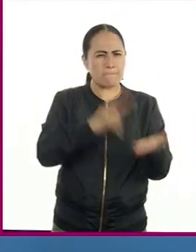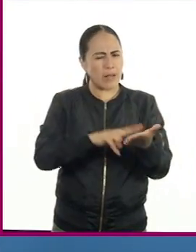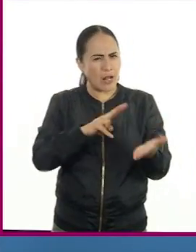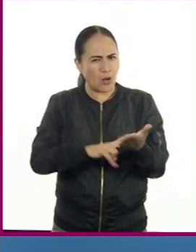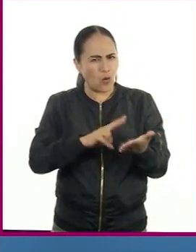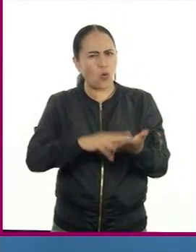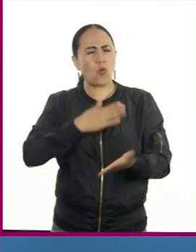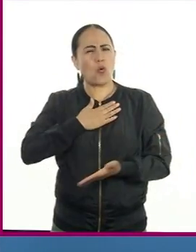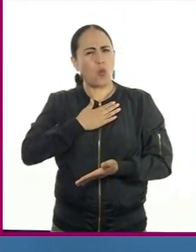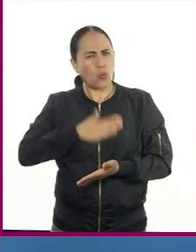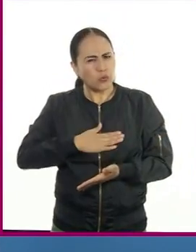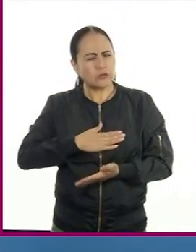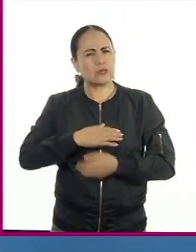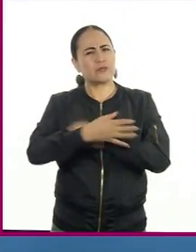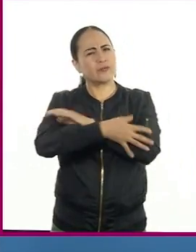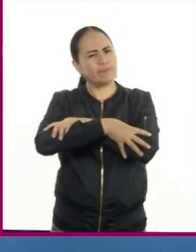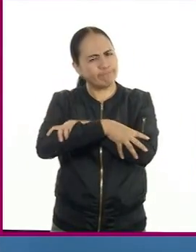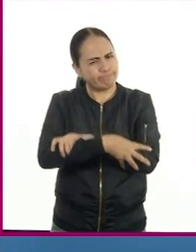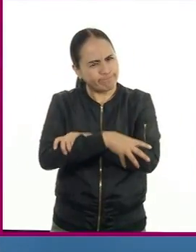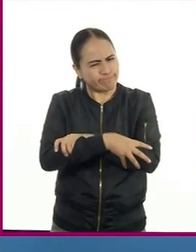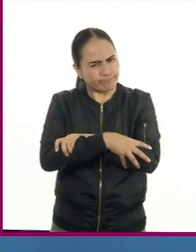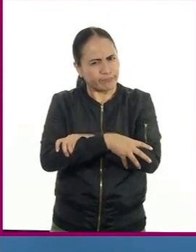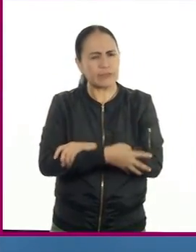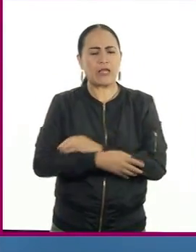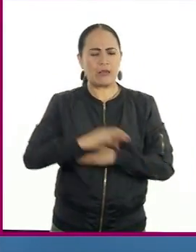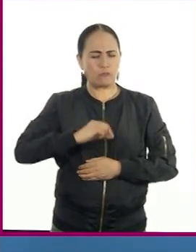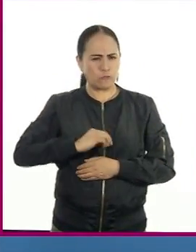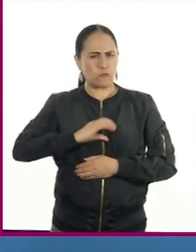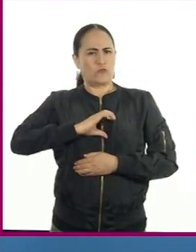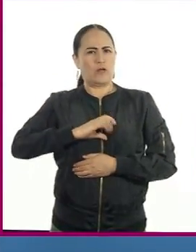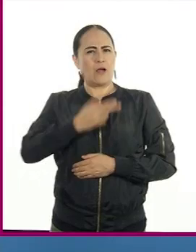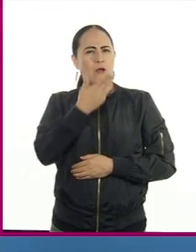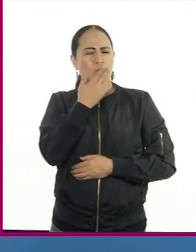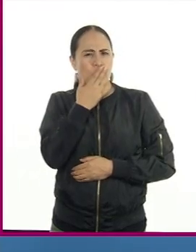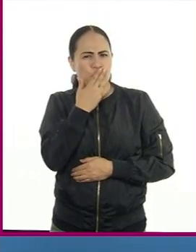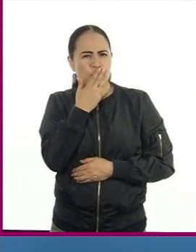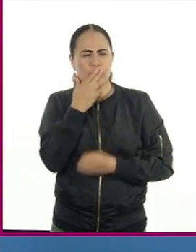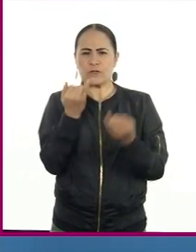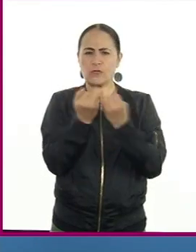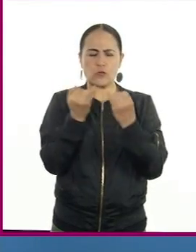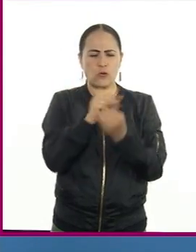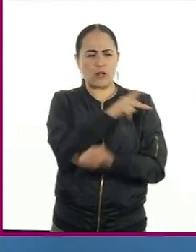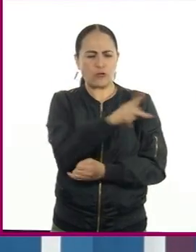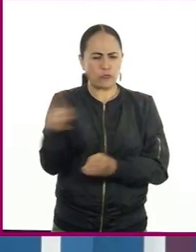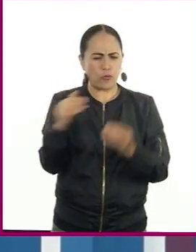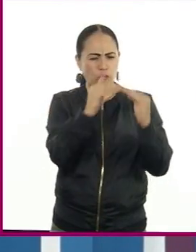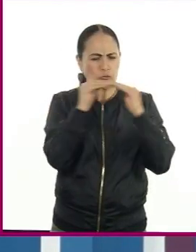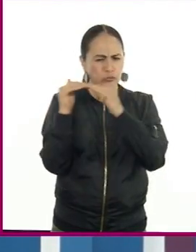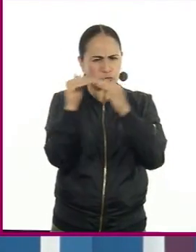justicia, solidaridad y el aprecio a la dignidad y a la igualdad, entre otros.